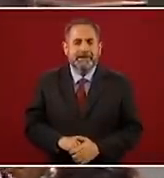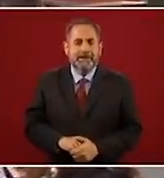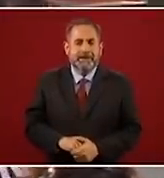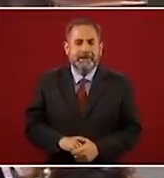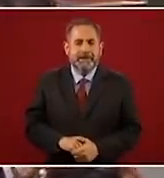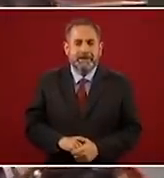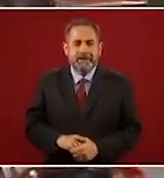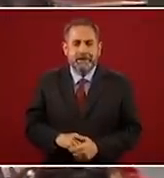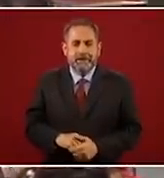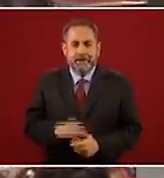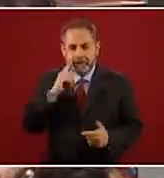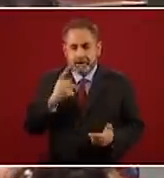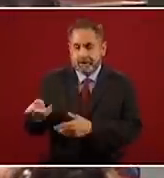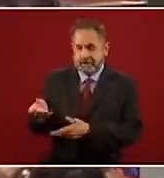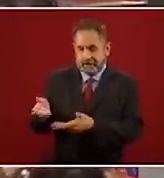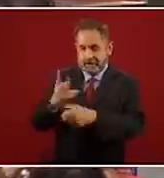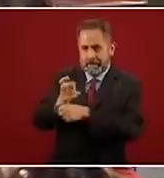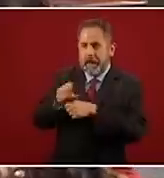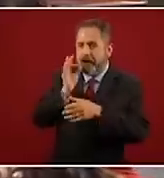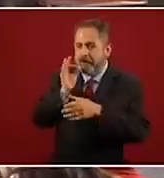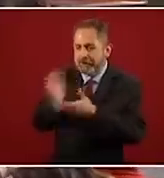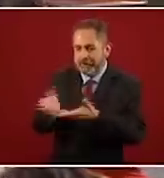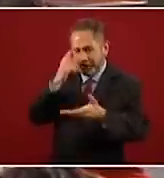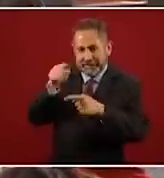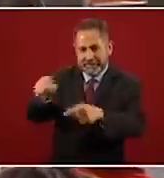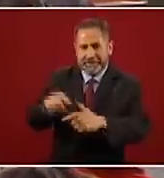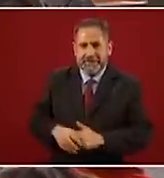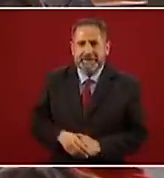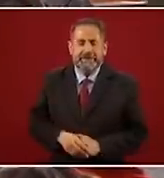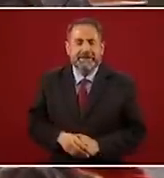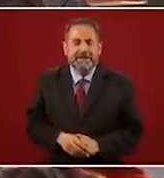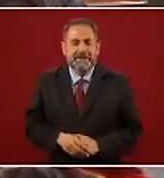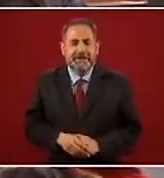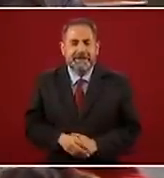usted. Oye, que te inviten un café nada más.